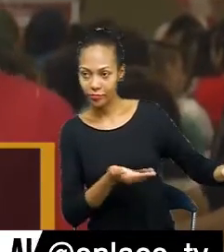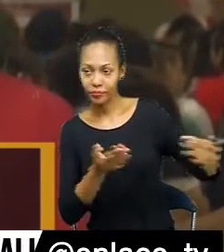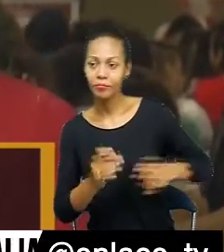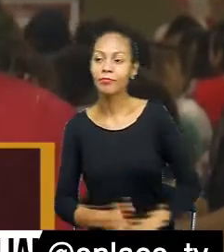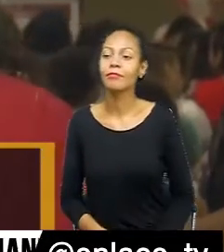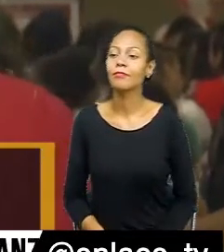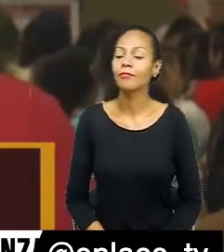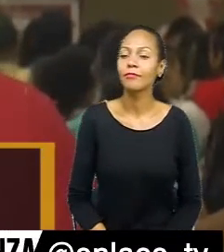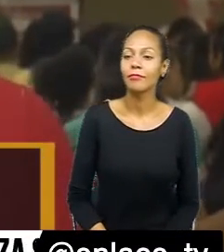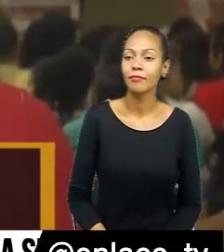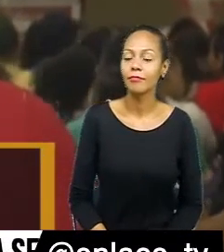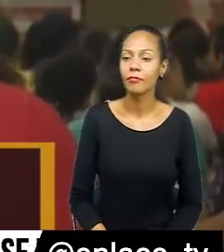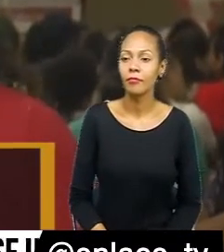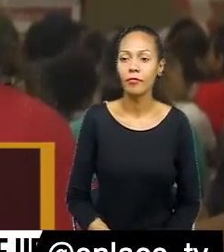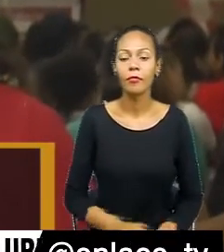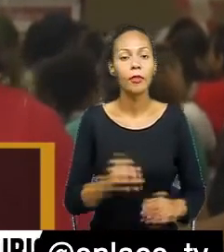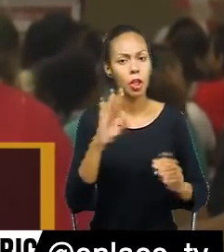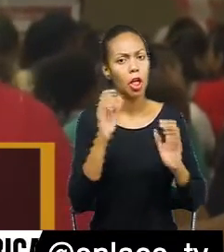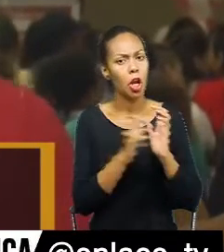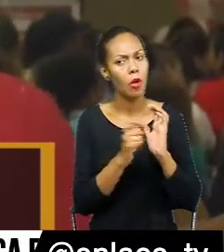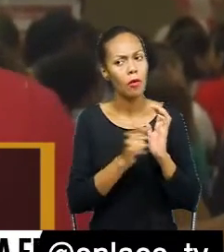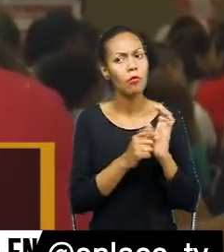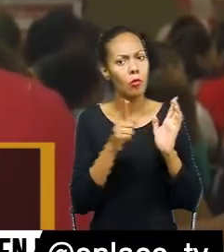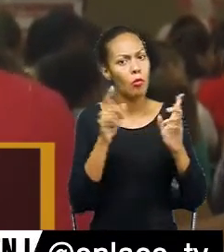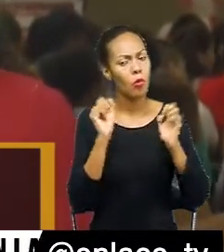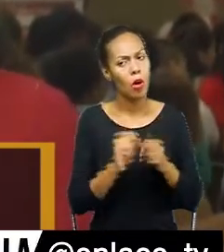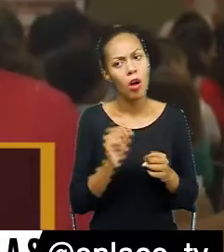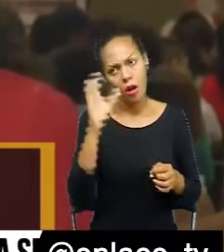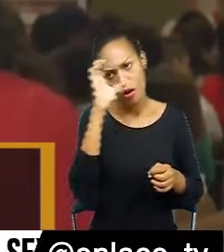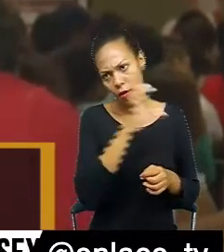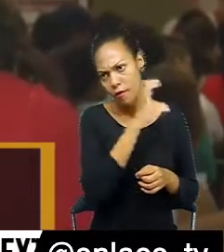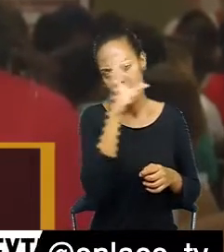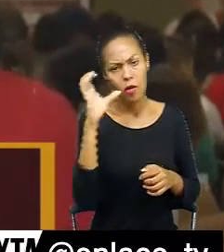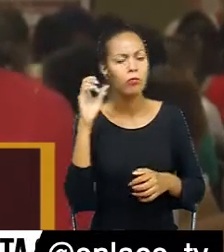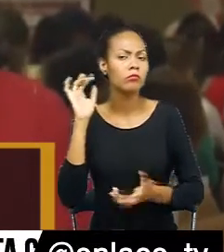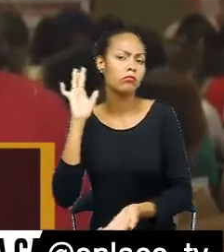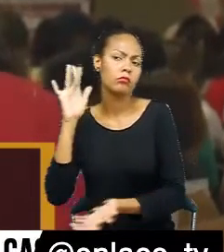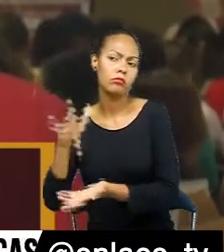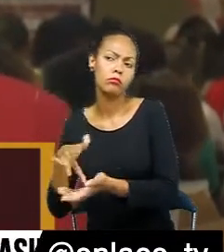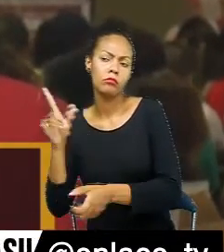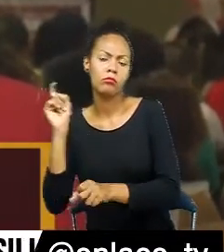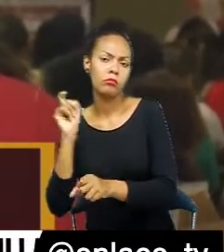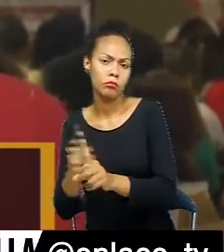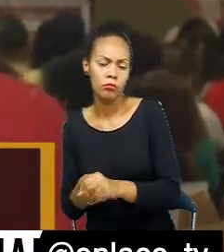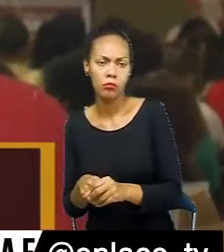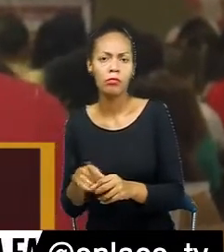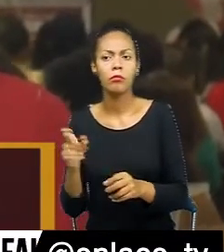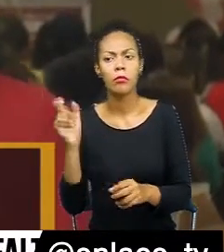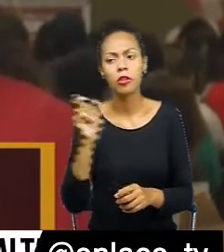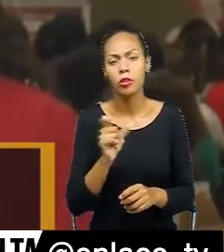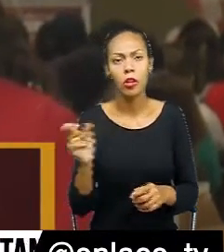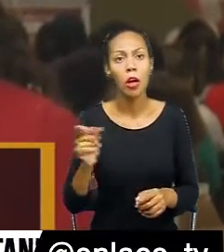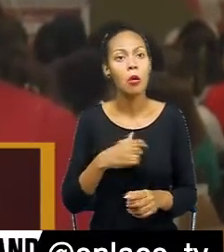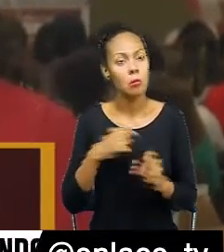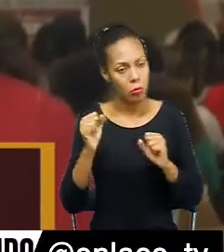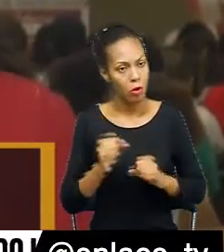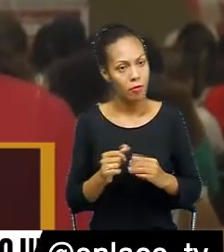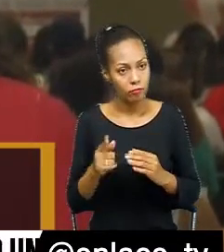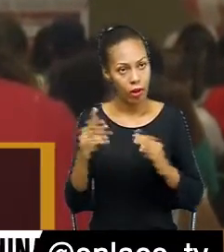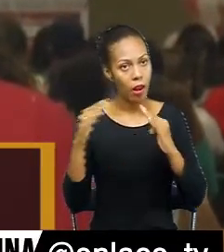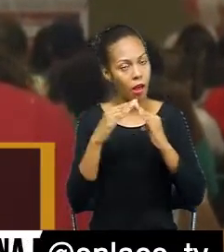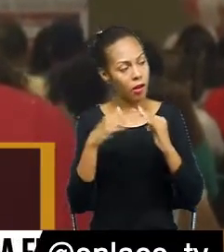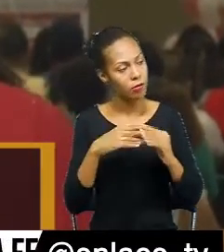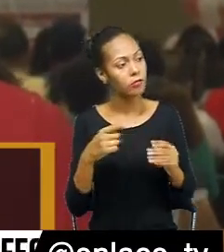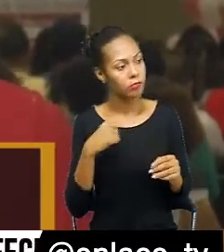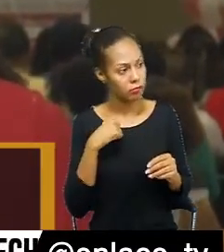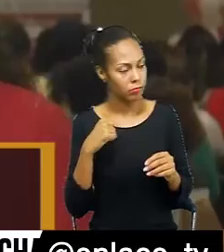tercera convocatoria, se pueden acercar a la caja de compensación. Tenemos las personas y asesores especialistas en vivienda que les pueden facilitar la información, cuáles